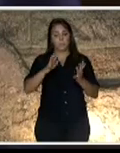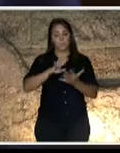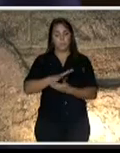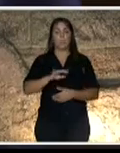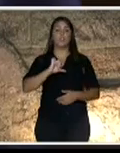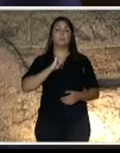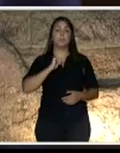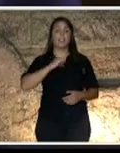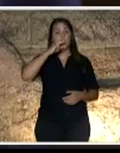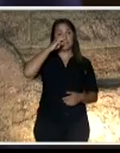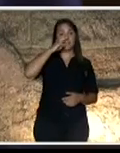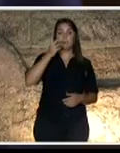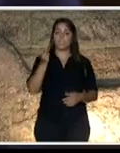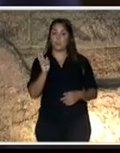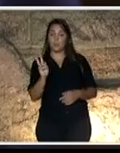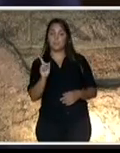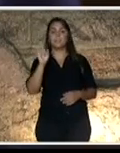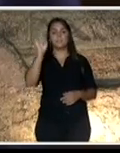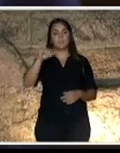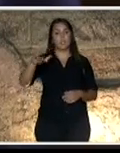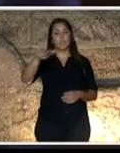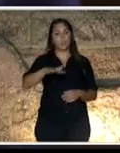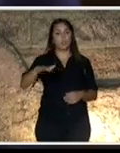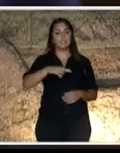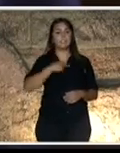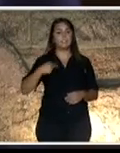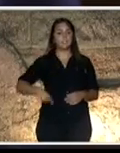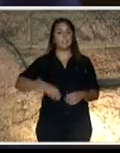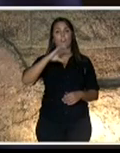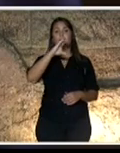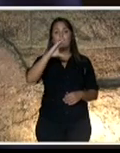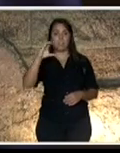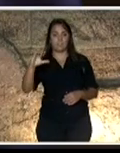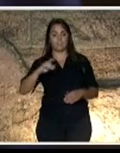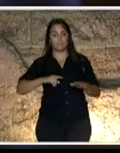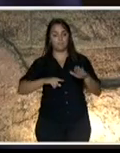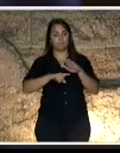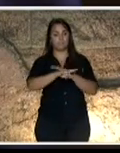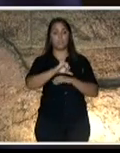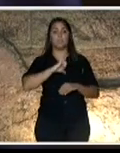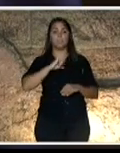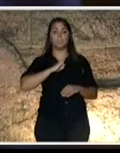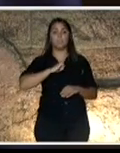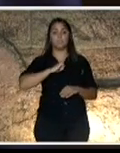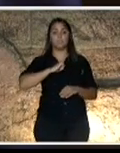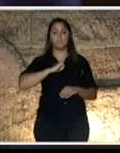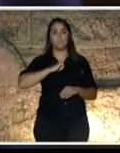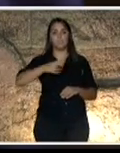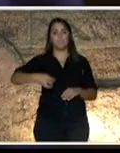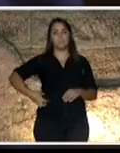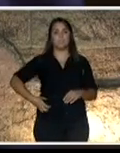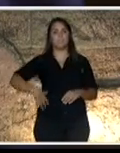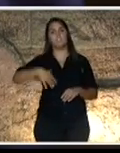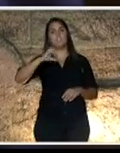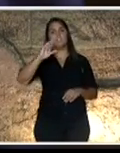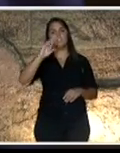de Don Benito Villanueva, en el complejo sanitario de Cáceres, en el desarrollo del hospital Reina Cristina de Badajoz y tantos